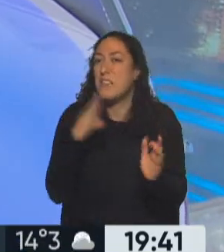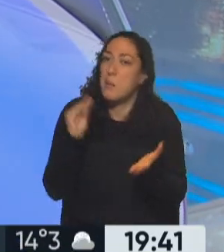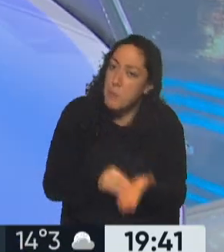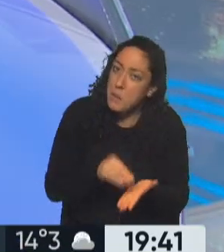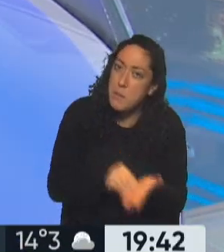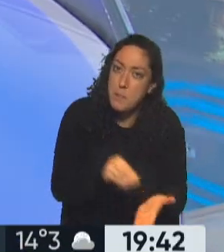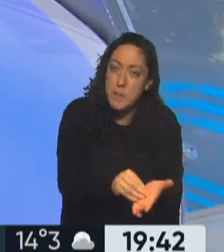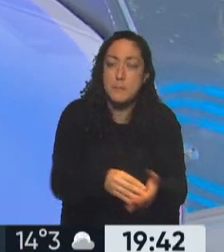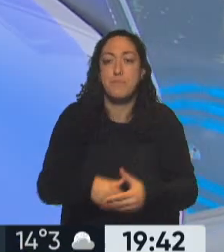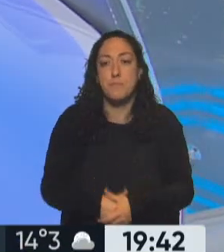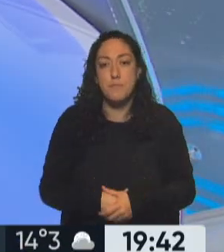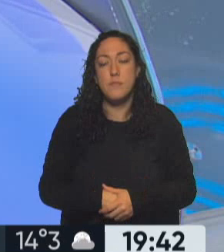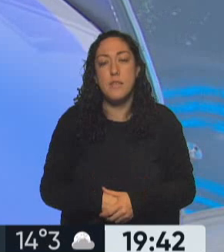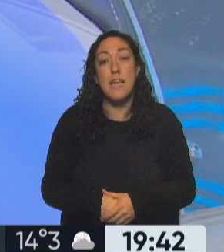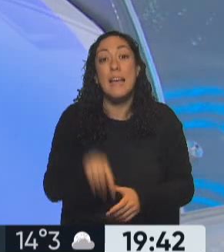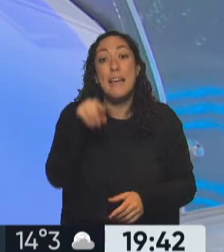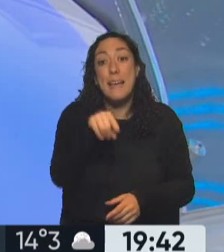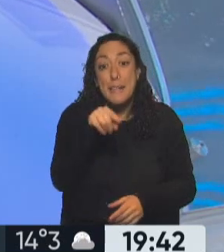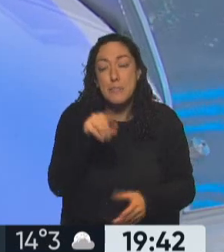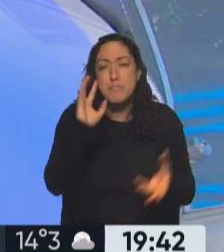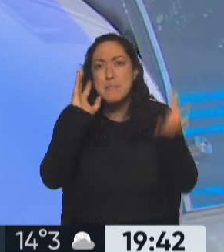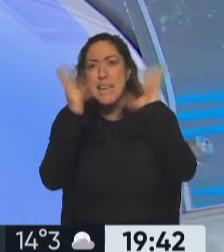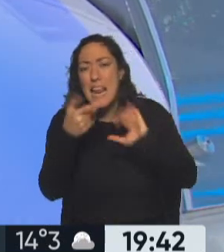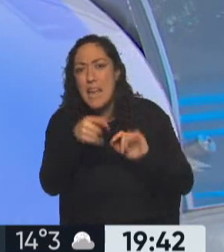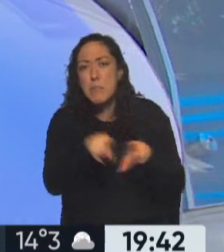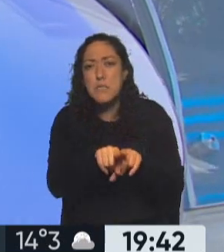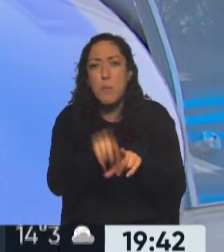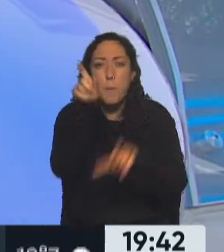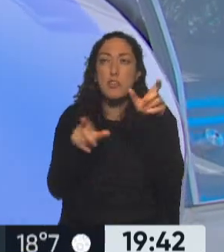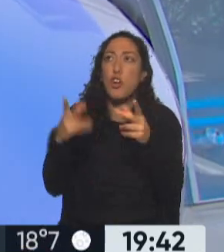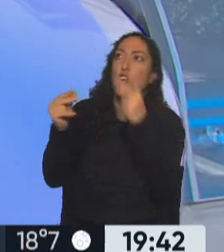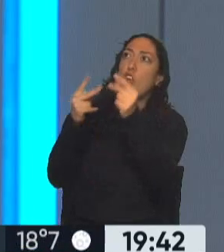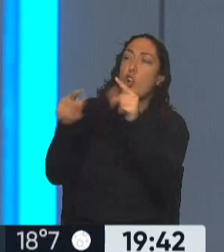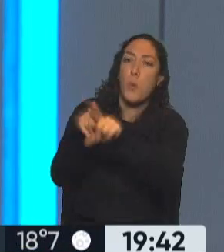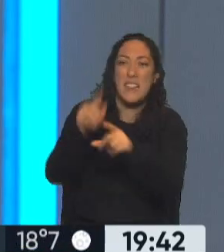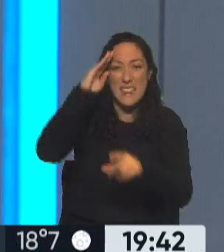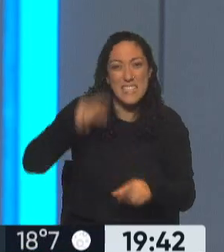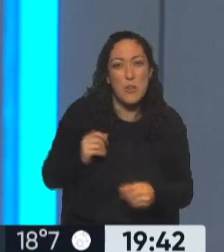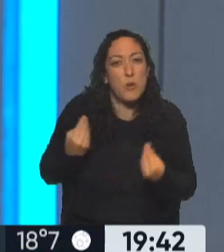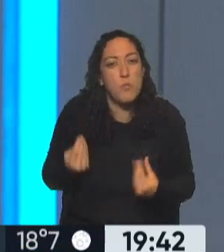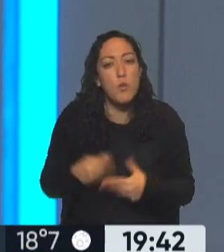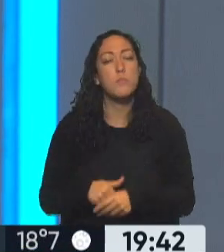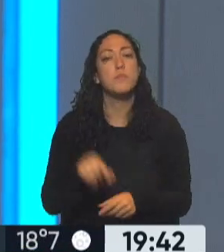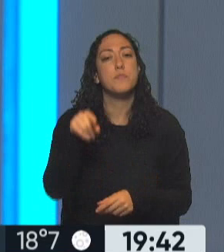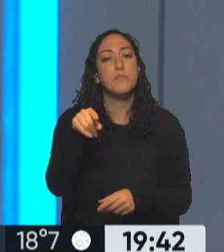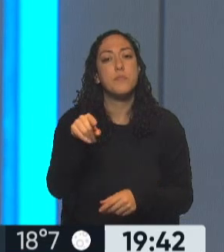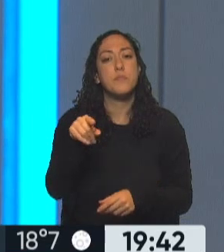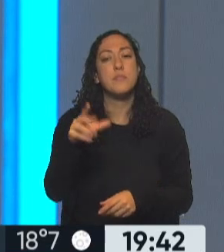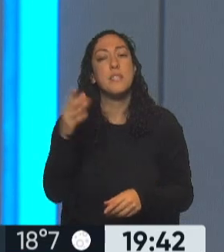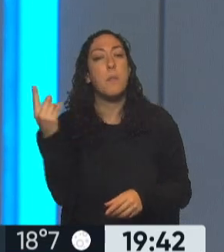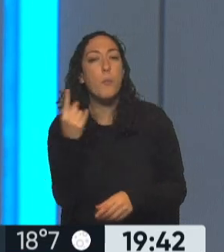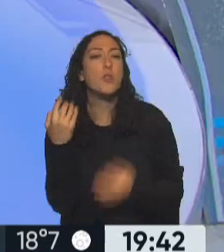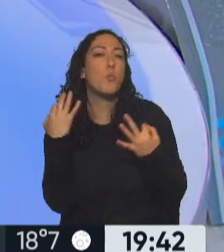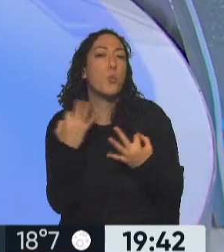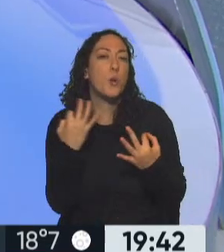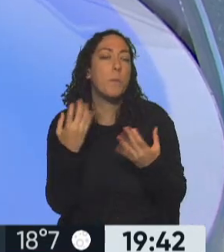qué ese fenómeno incluye, por ejemplo, el negacionismo de la dictadura? Hay una pista, Juan, que de paso me parece también un buen momento para